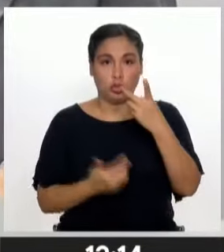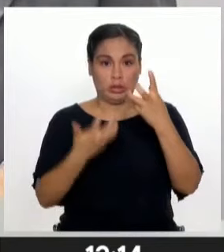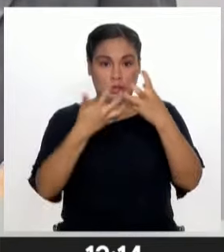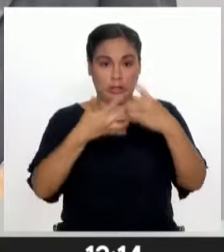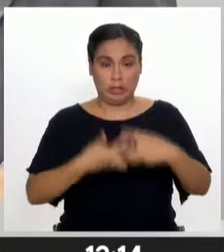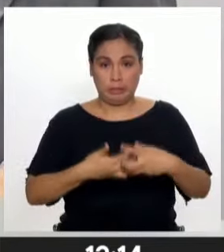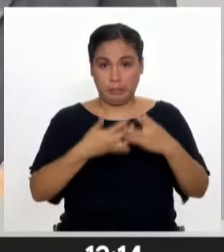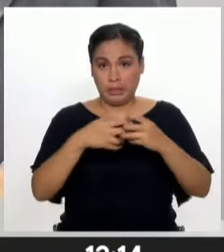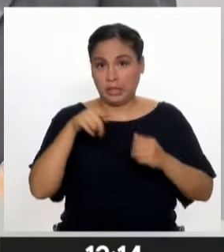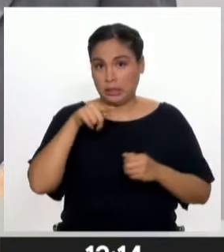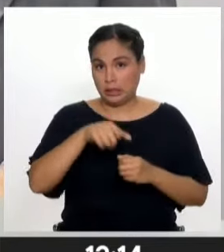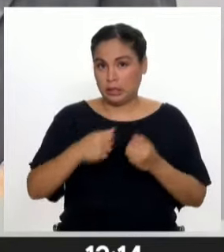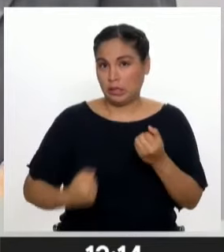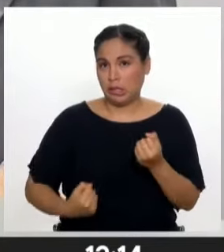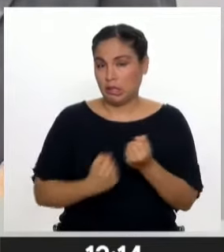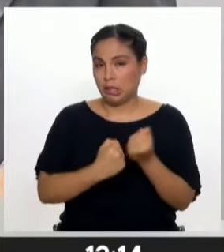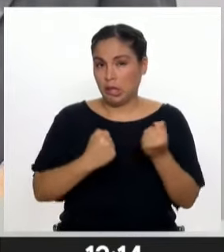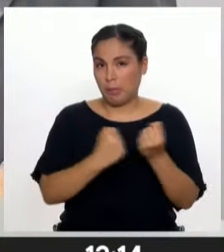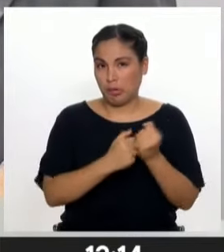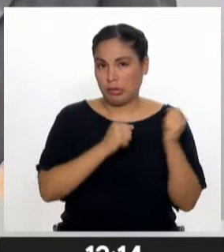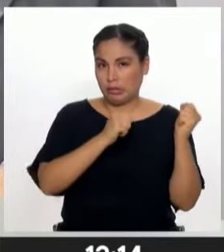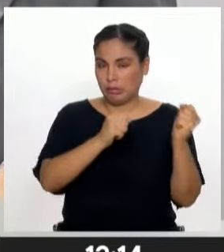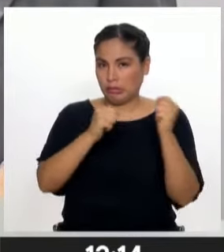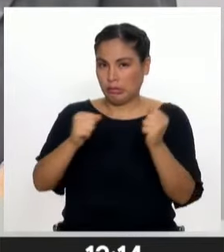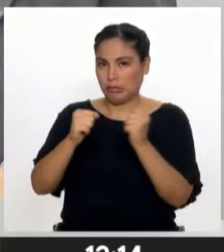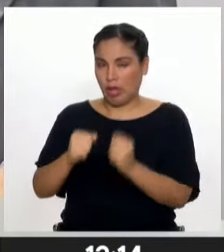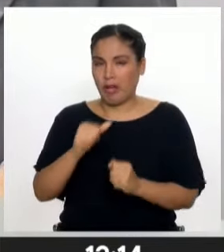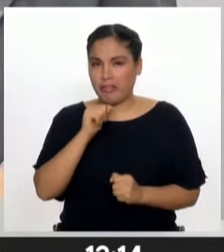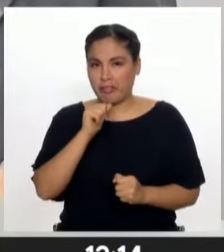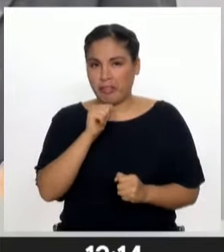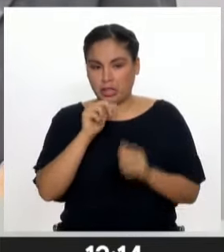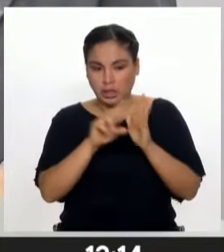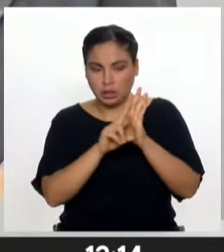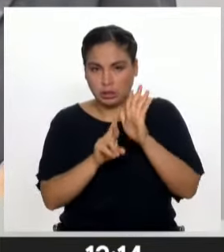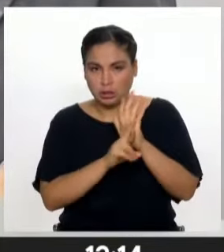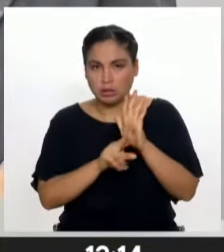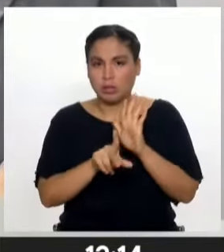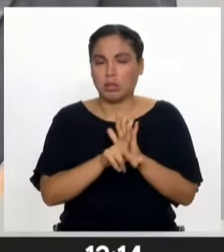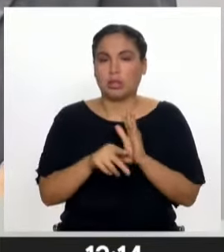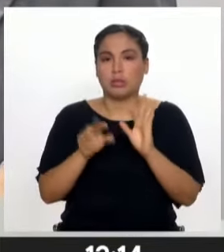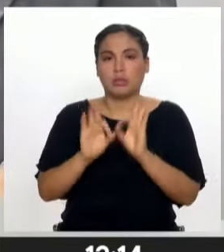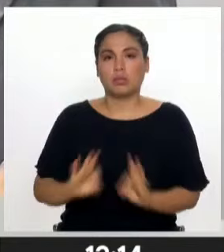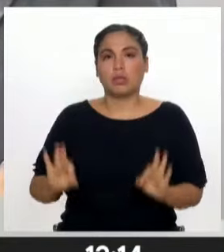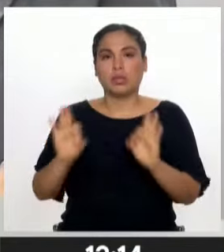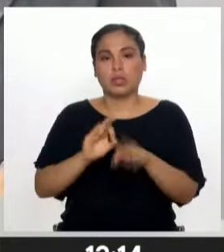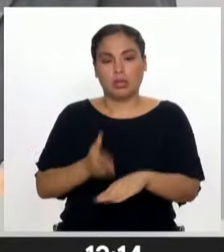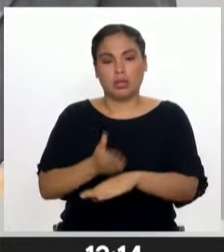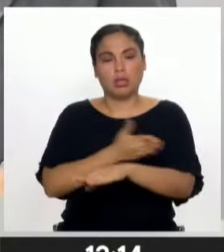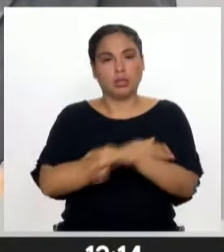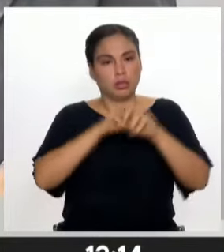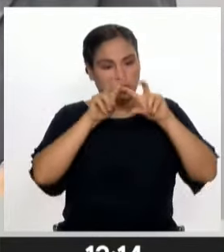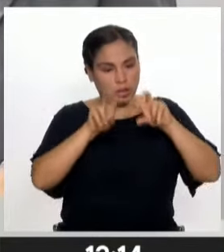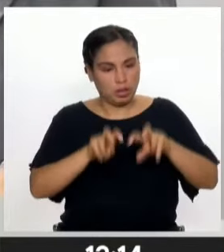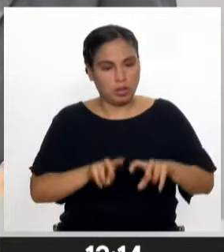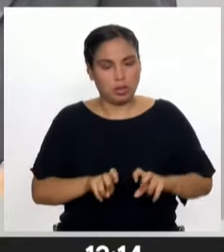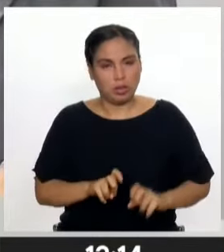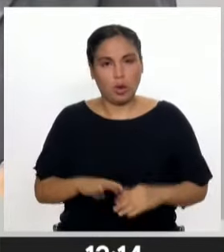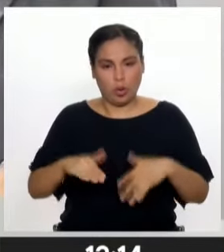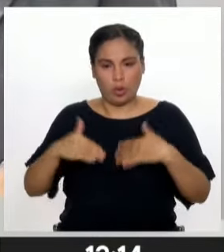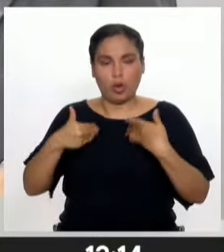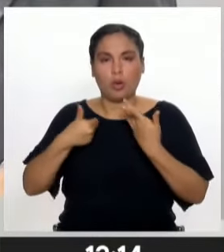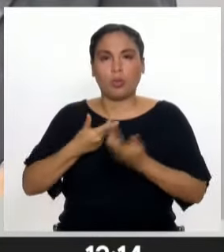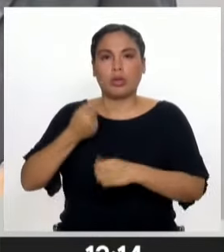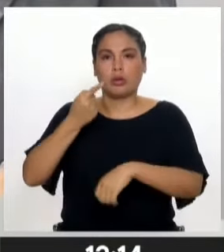hace un momento, es importante tener certeza de ello y para eso hay que realizar investigaciones. Si bien el personal